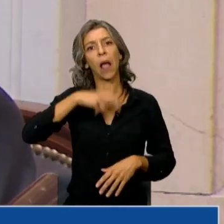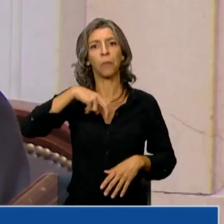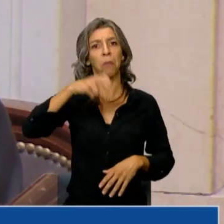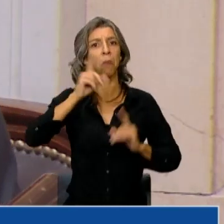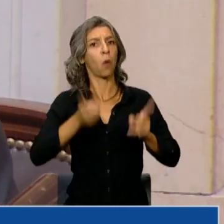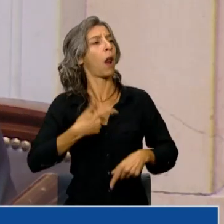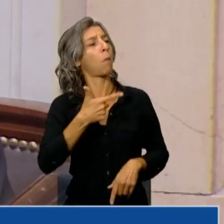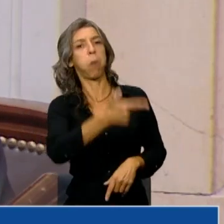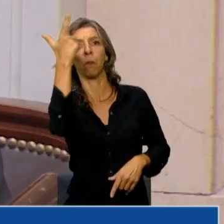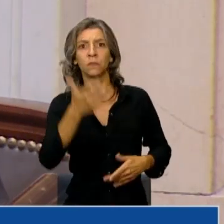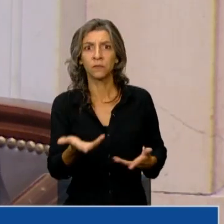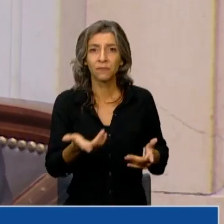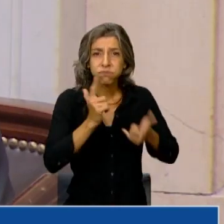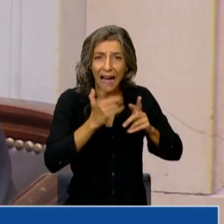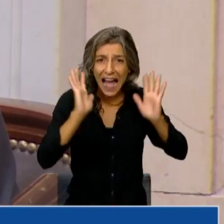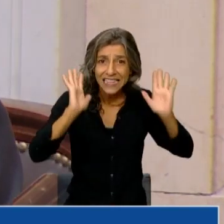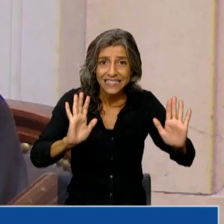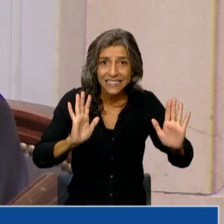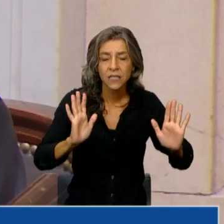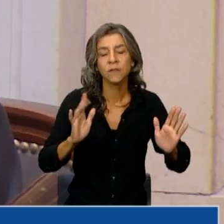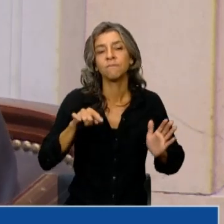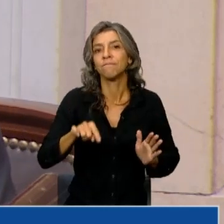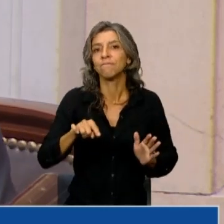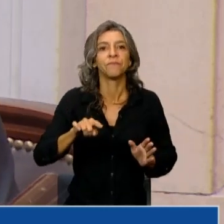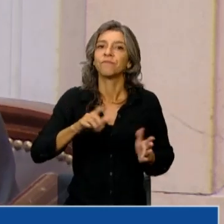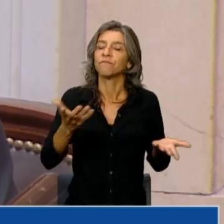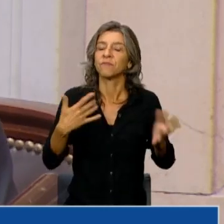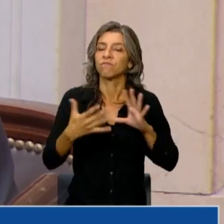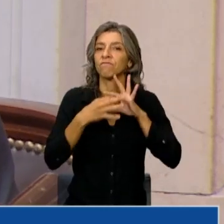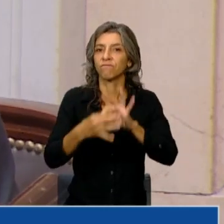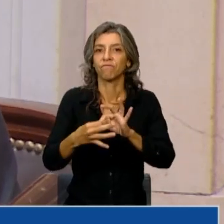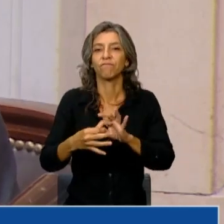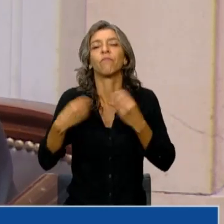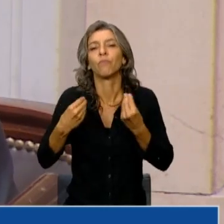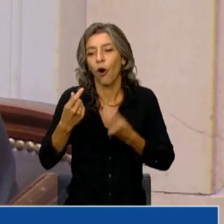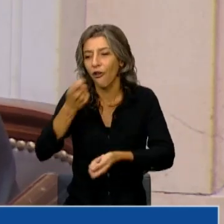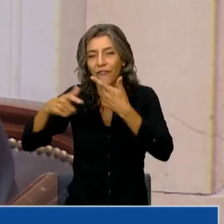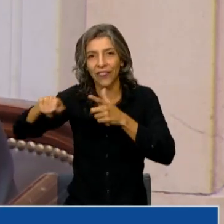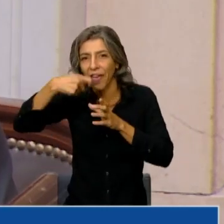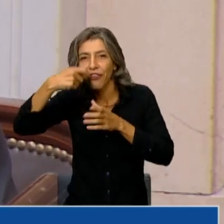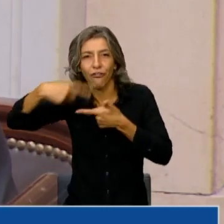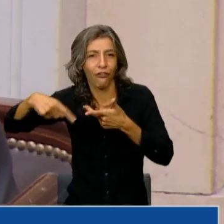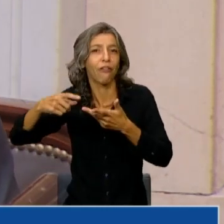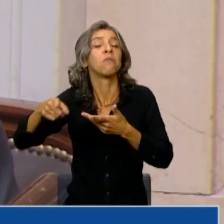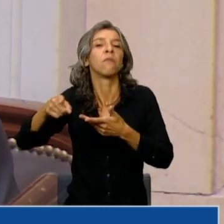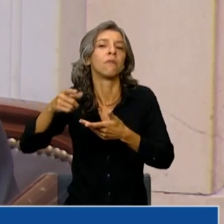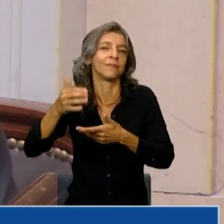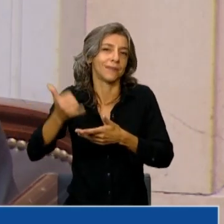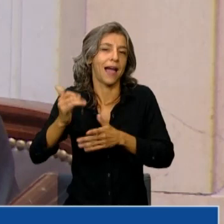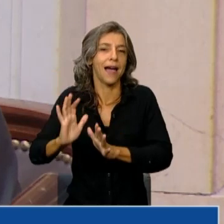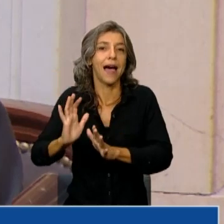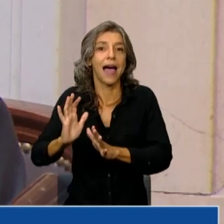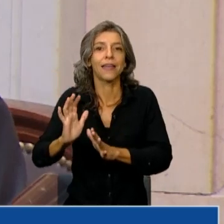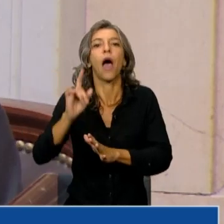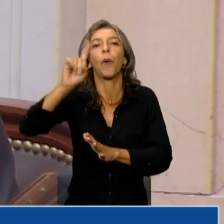Rosario sufre un problema de violencia derivado del narcocrimen, derivado del narcomenudeo, el microtráfico, fraccionamiento,